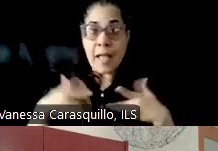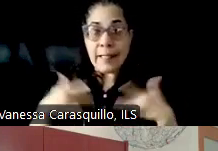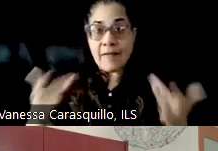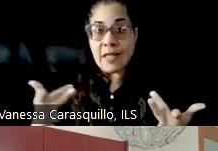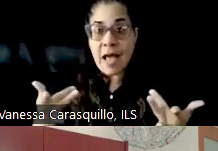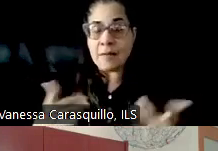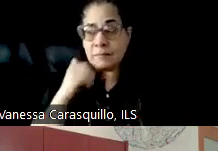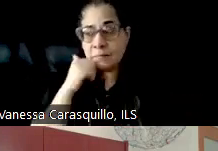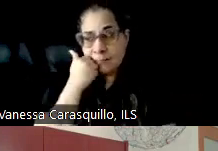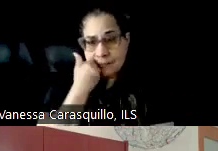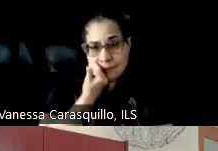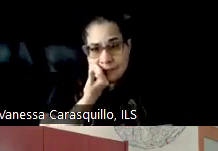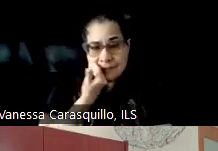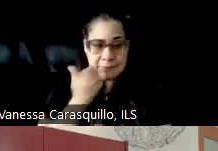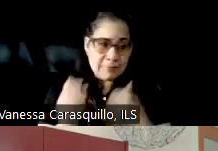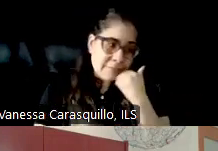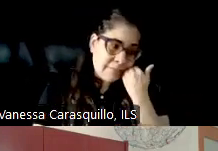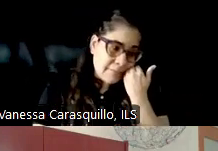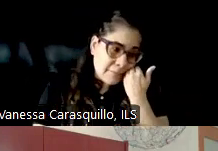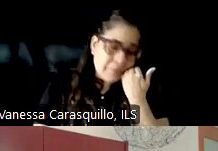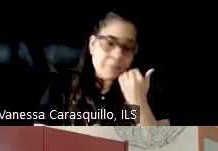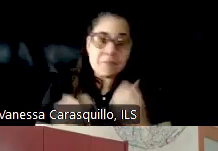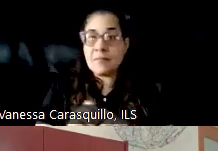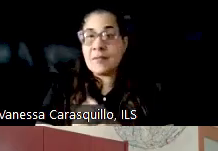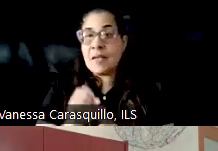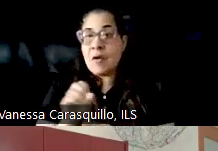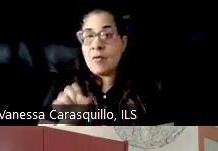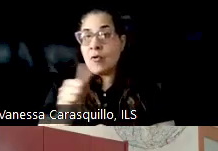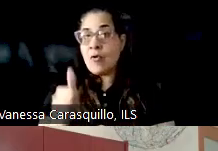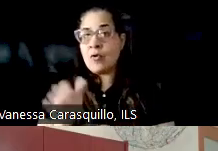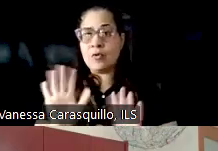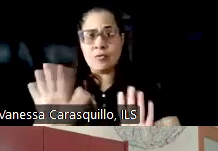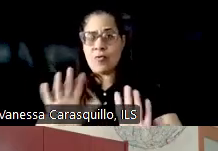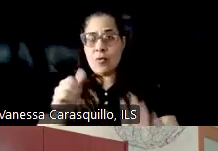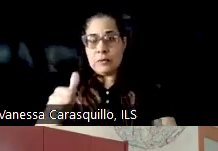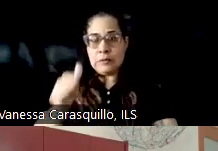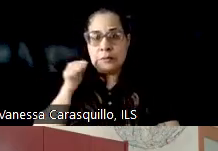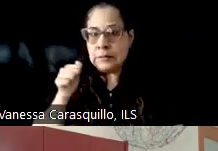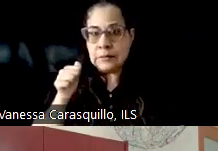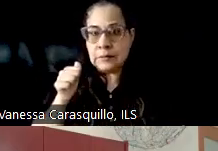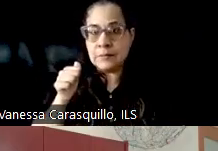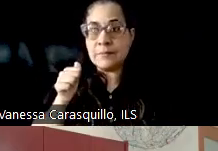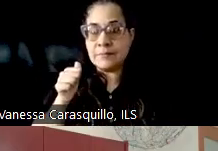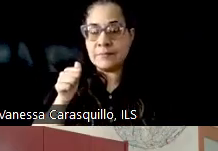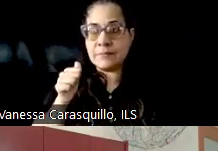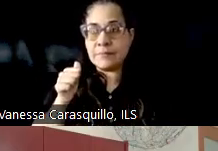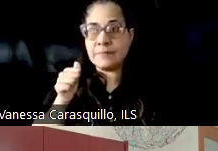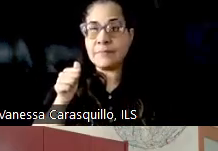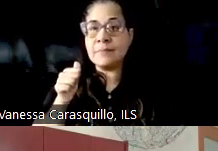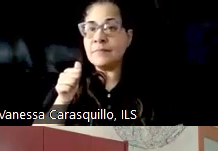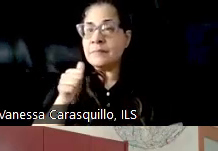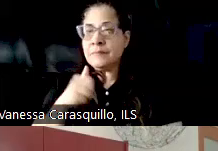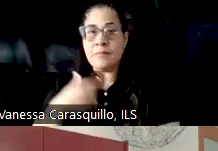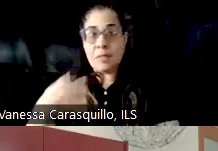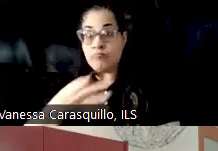tímida, pero está el niño que simplemente rehúsa llegar a ese nivel y que no se expone